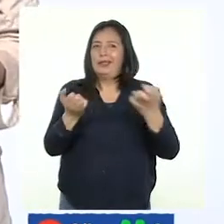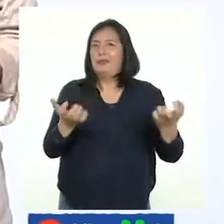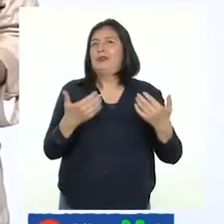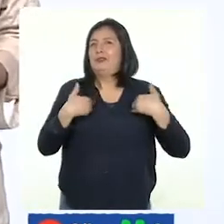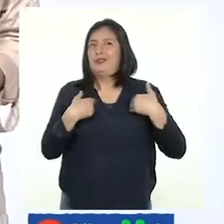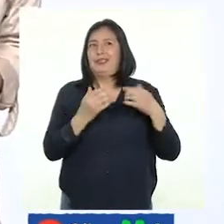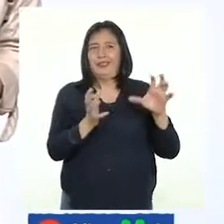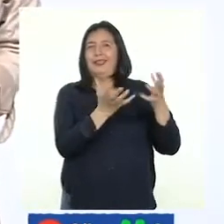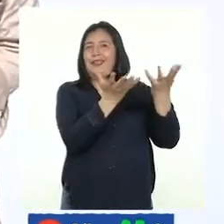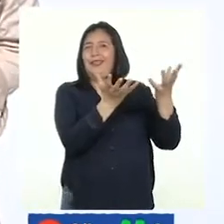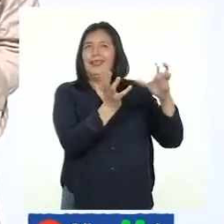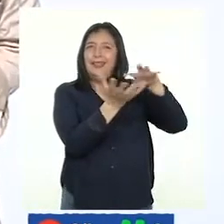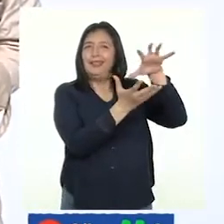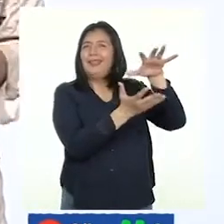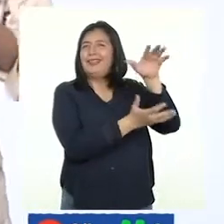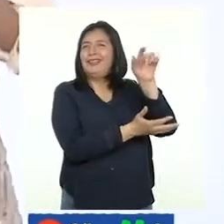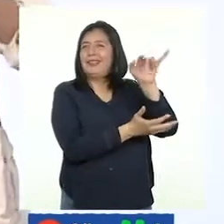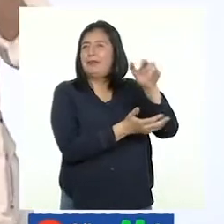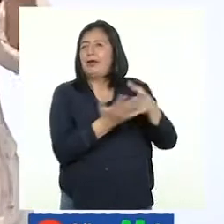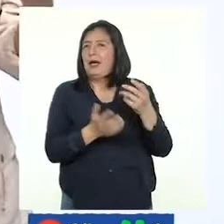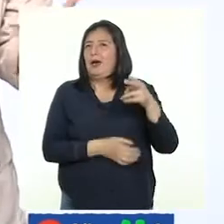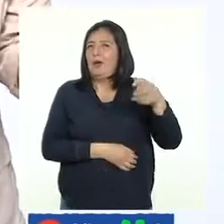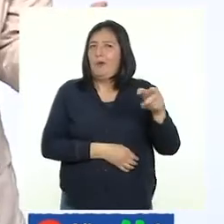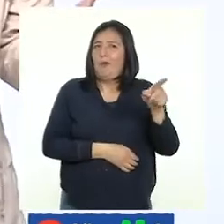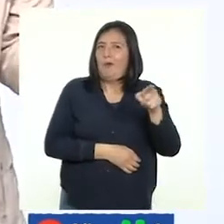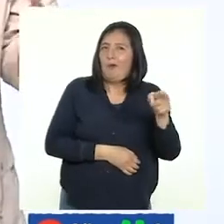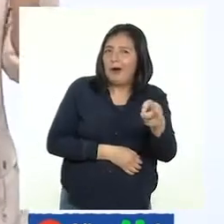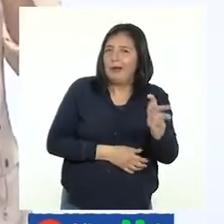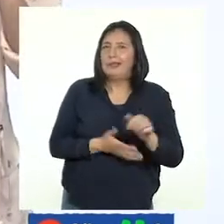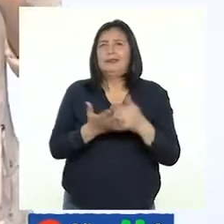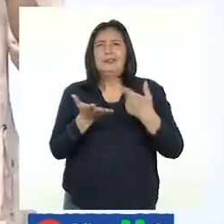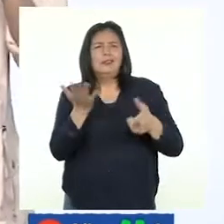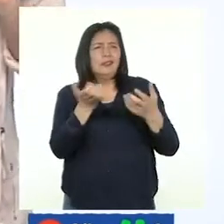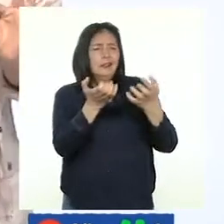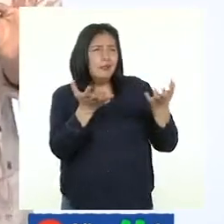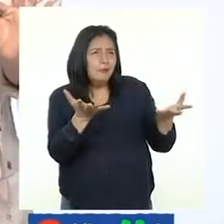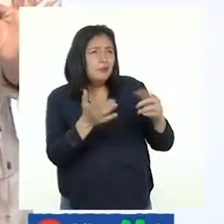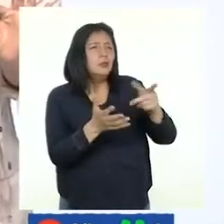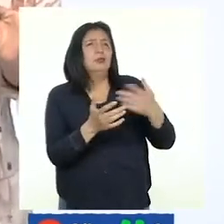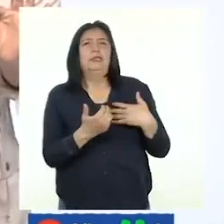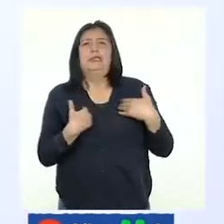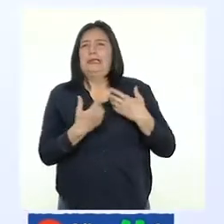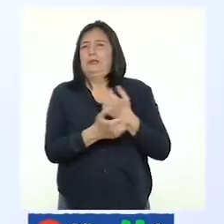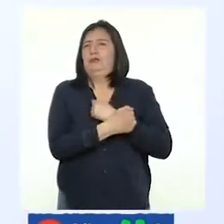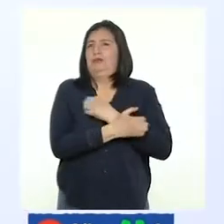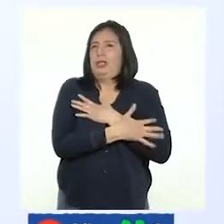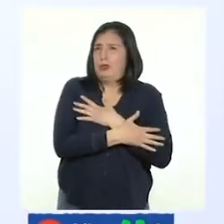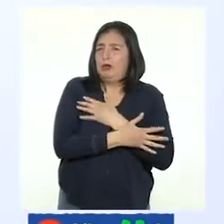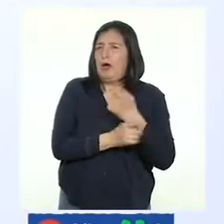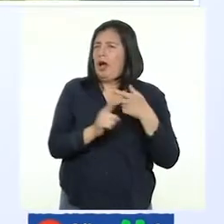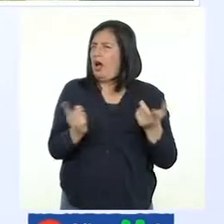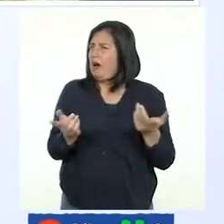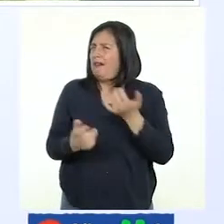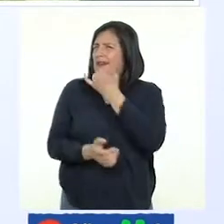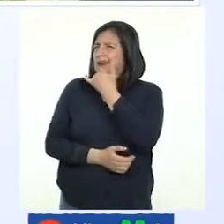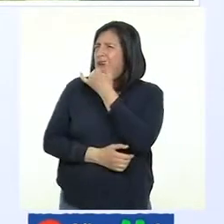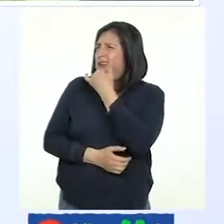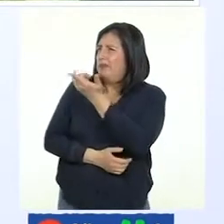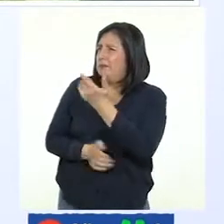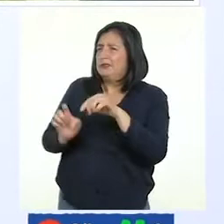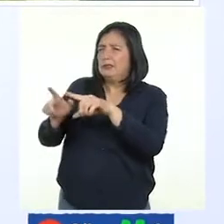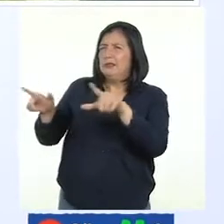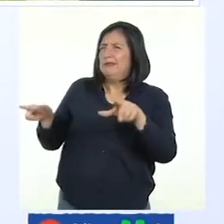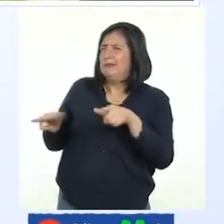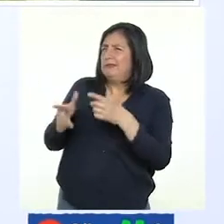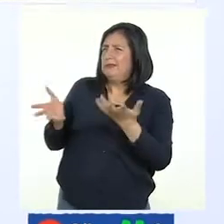del clima. Hemos hablado sobre Huaraz y los elementos que generan un clima frío. Pero ¿qué pasa en los